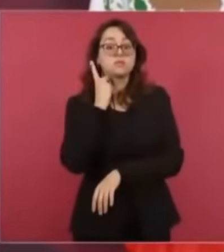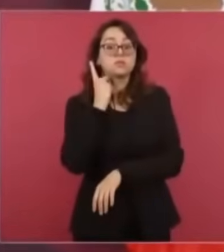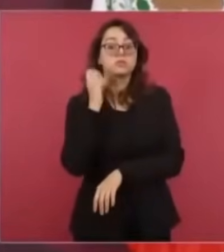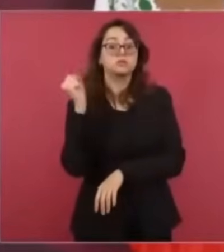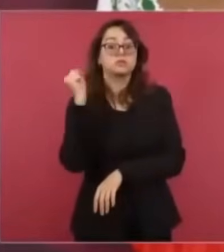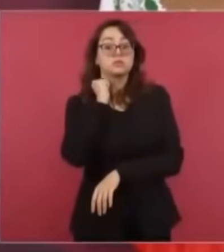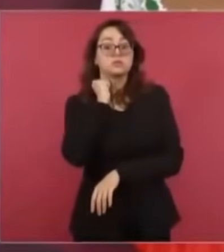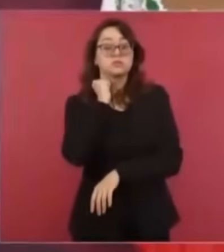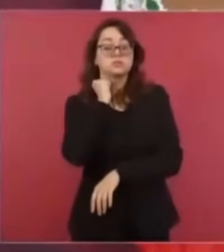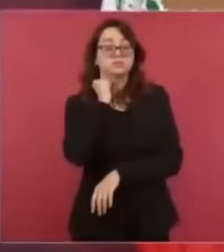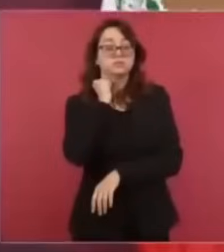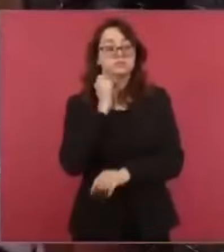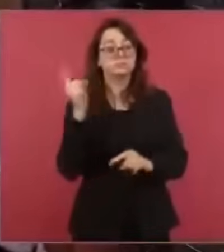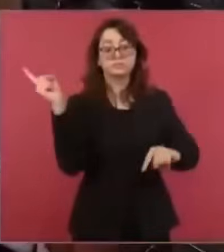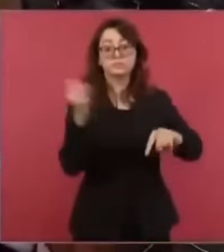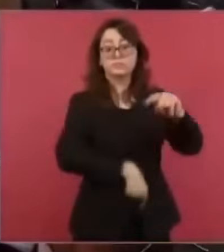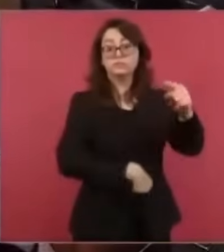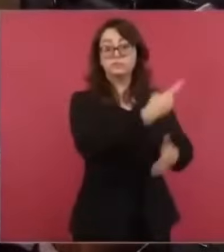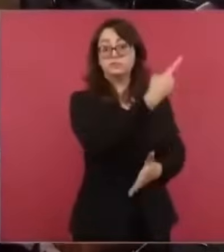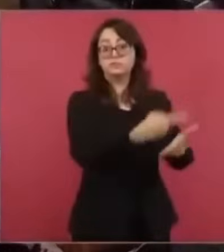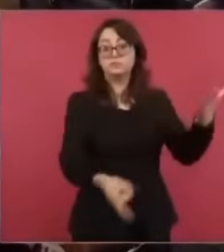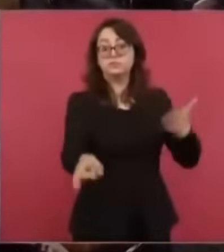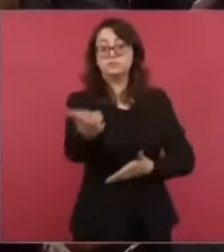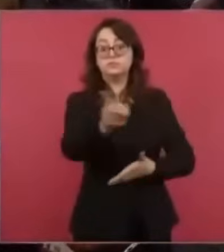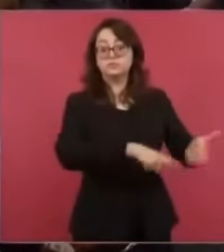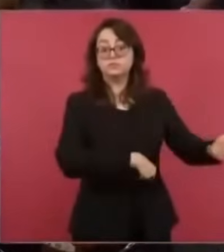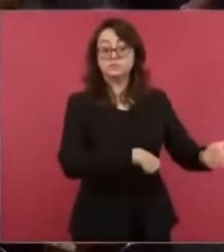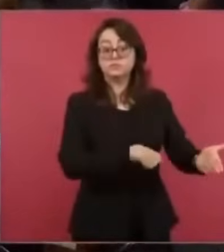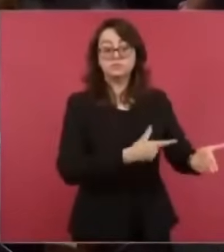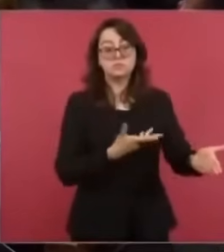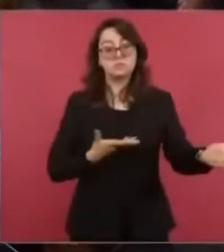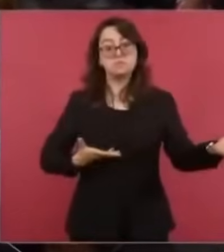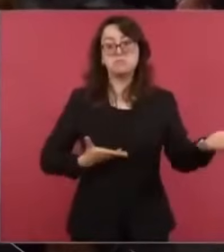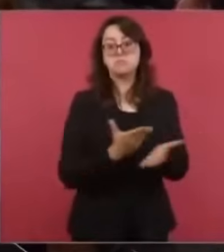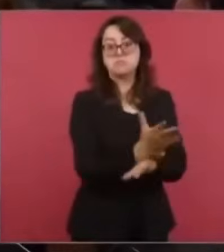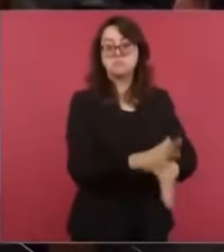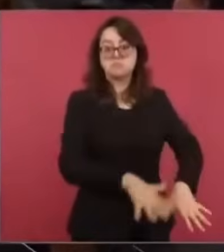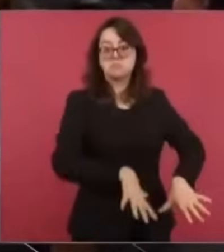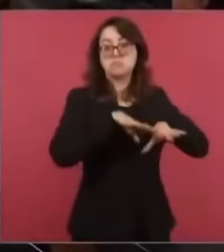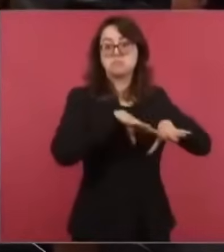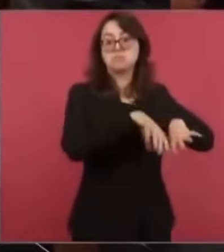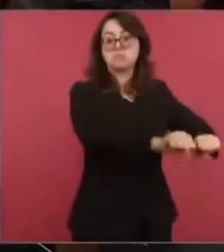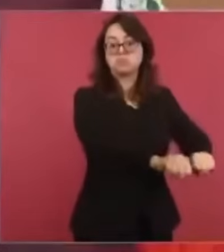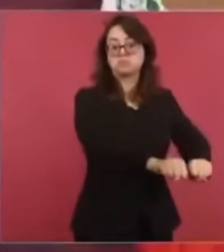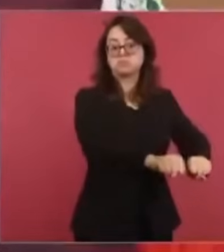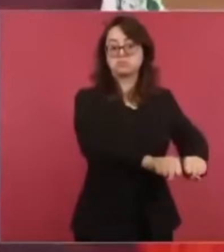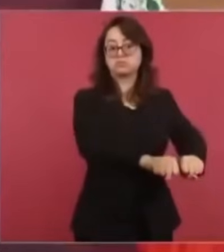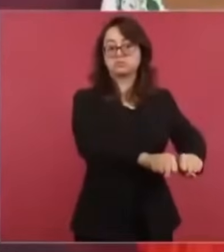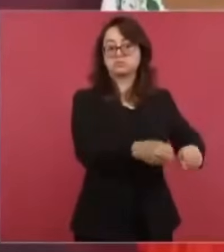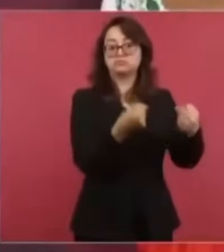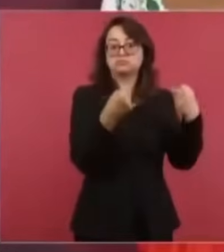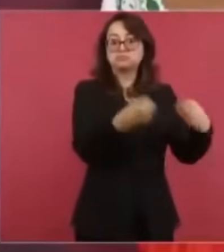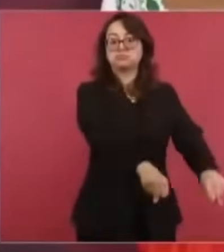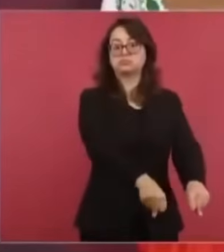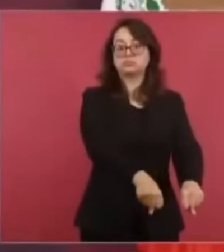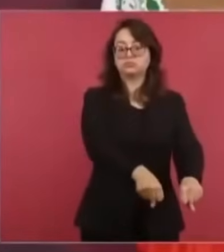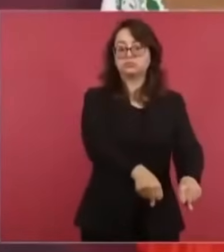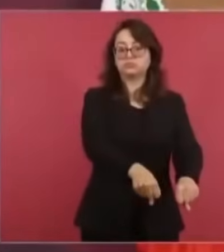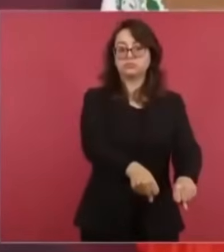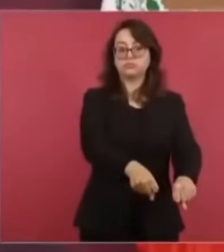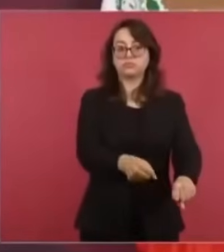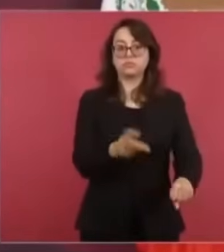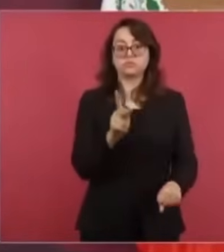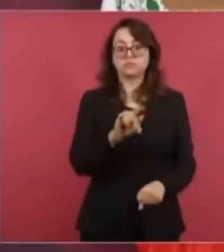O sea, lo nulifican y el Poder Judicial se sitúa como el